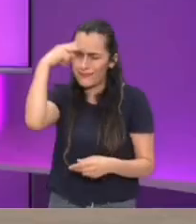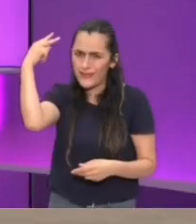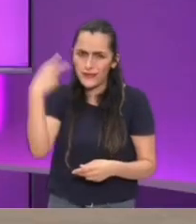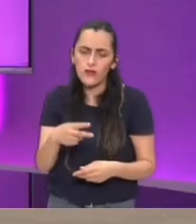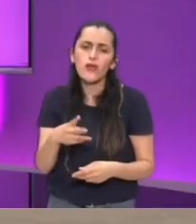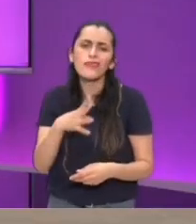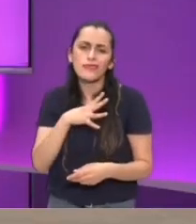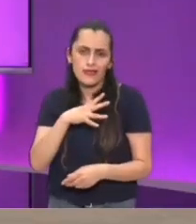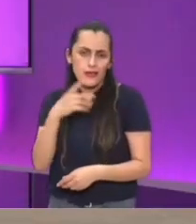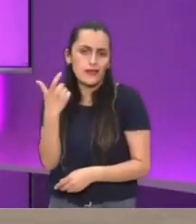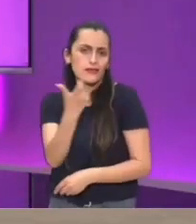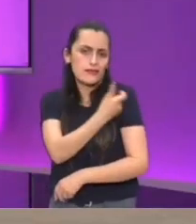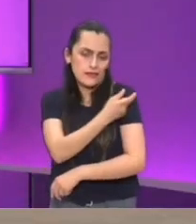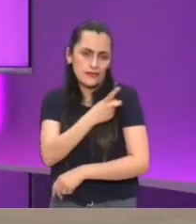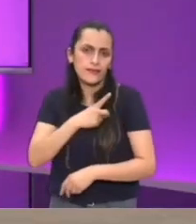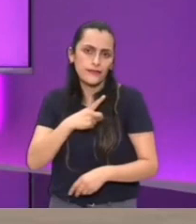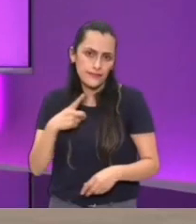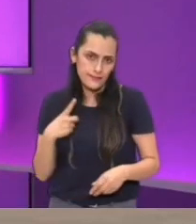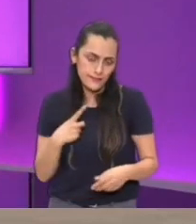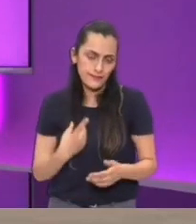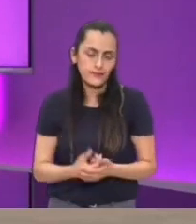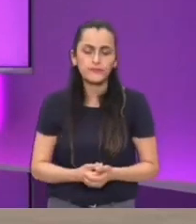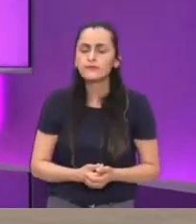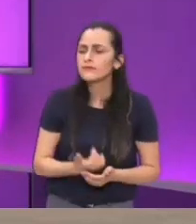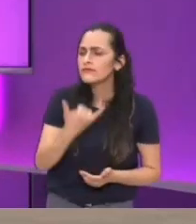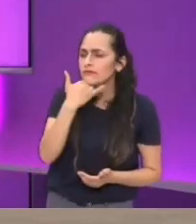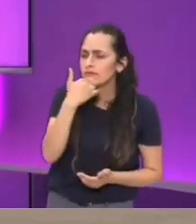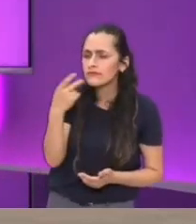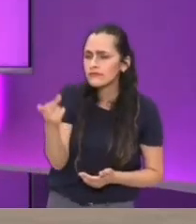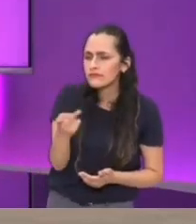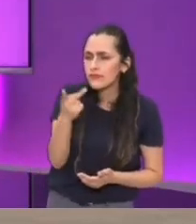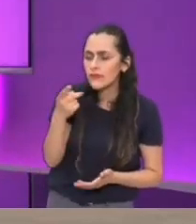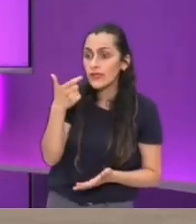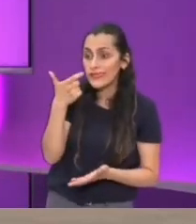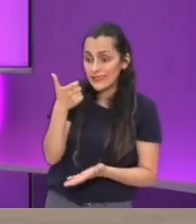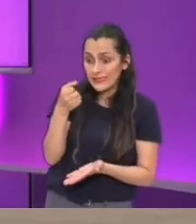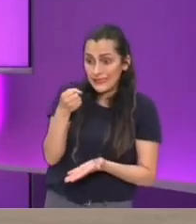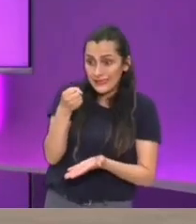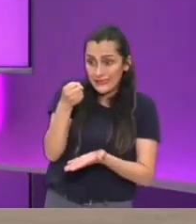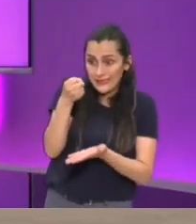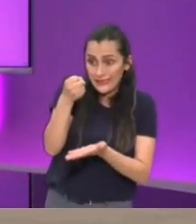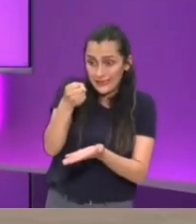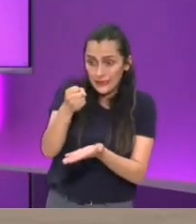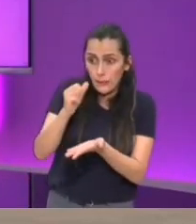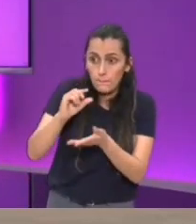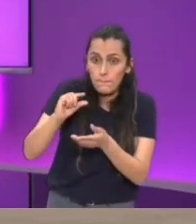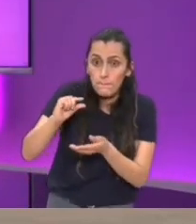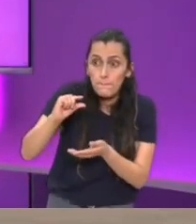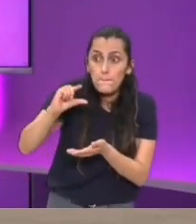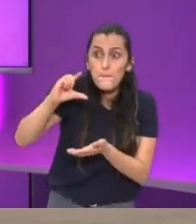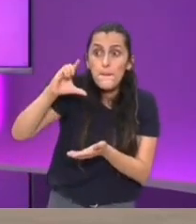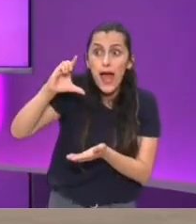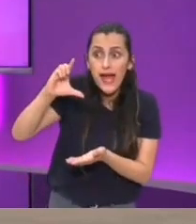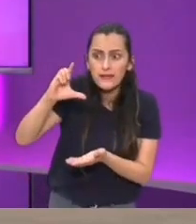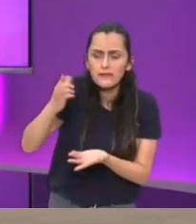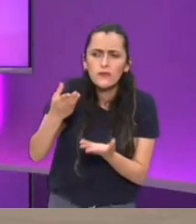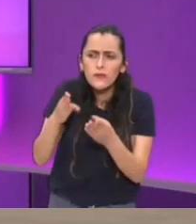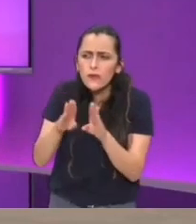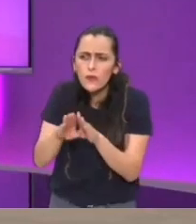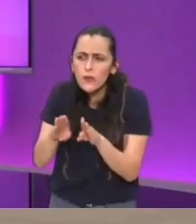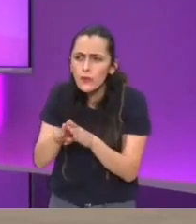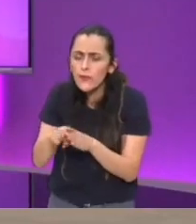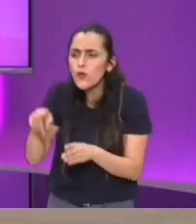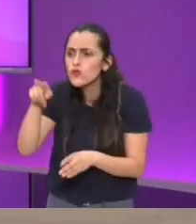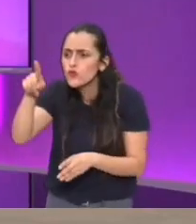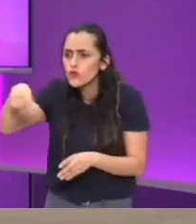diputada, incrementar cómo cuando el Partido Verde Ecologista también ha votado a favor de